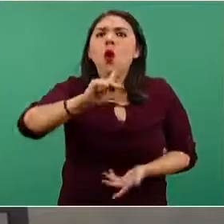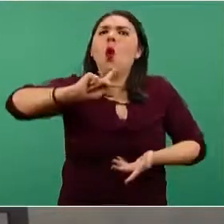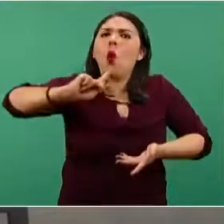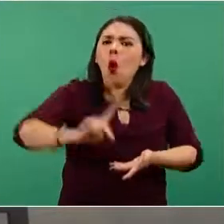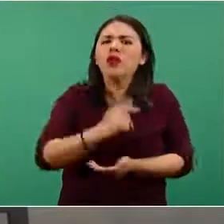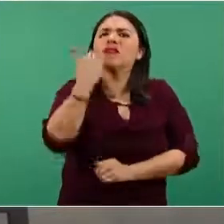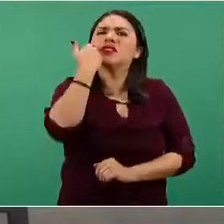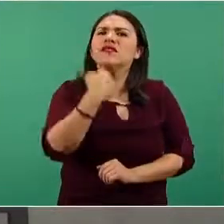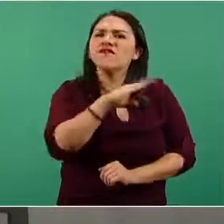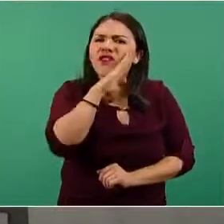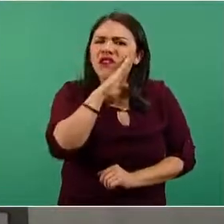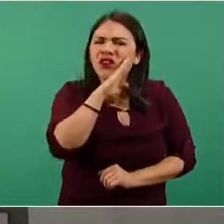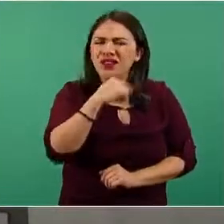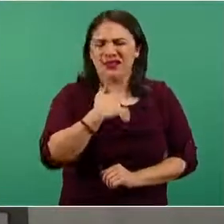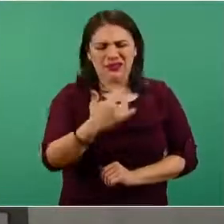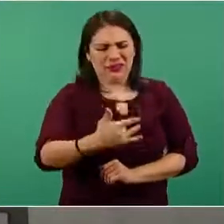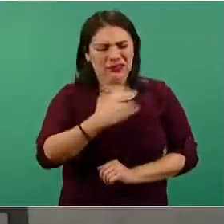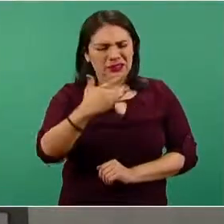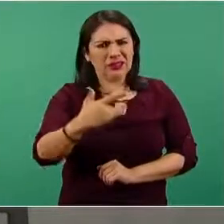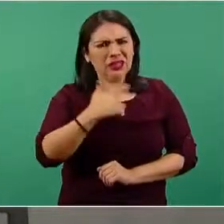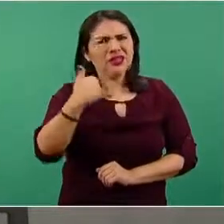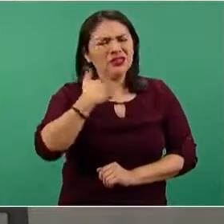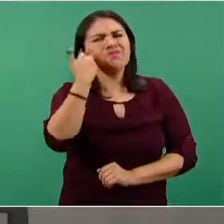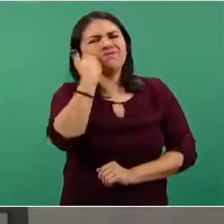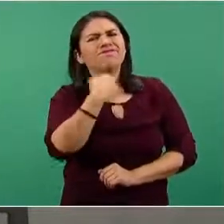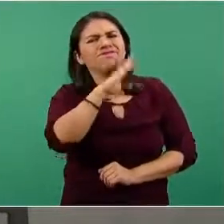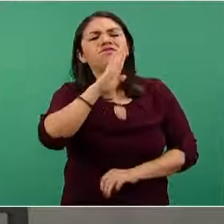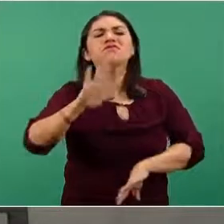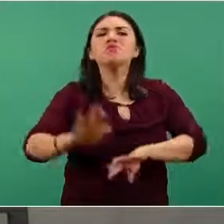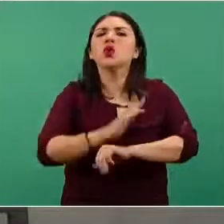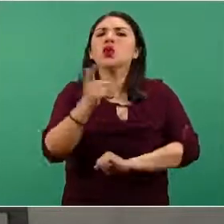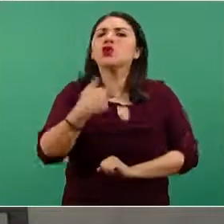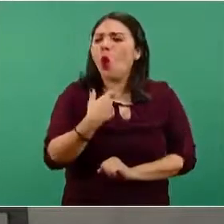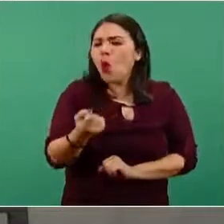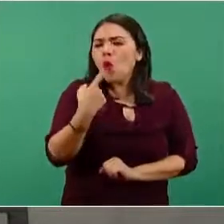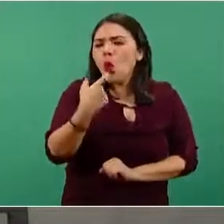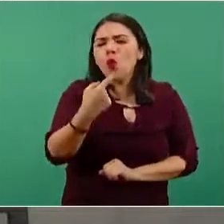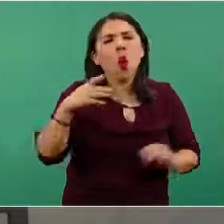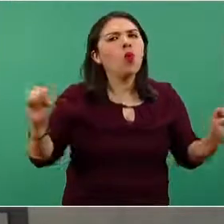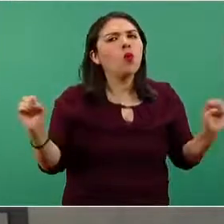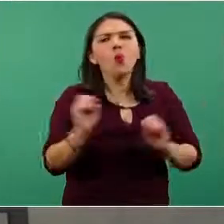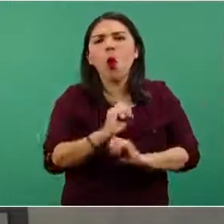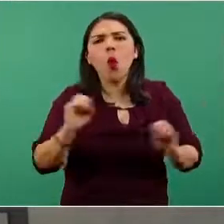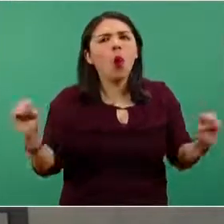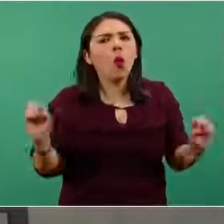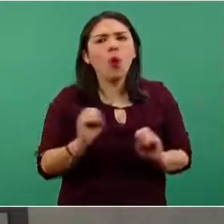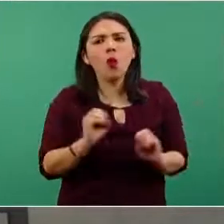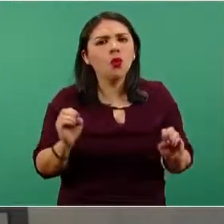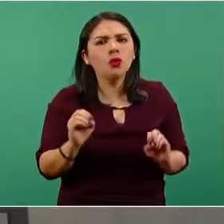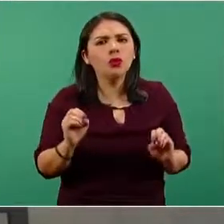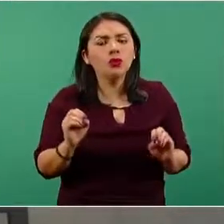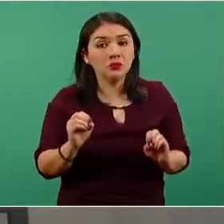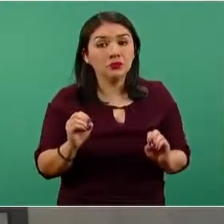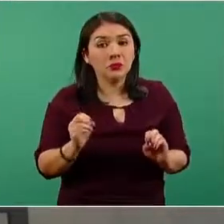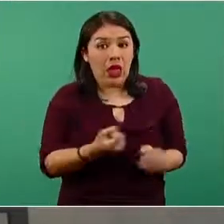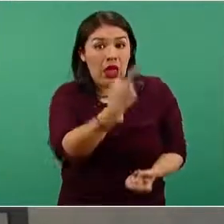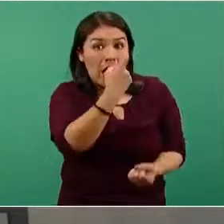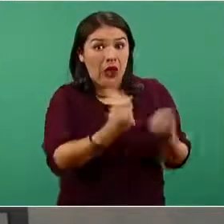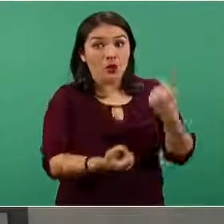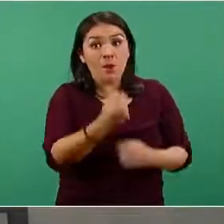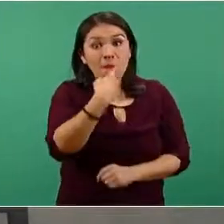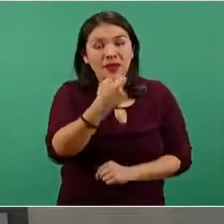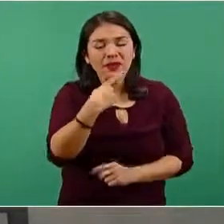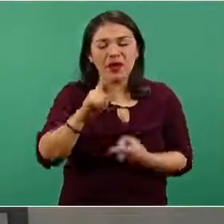fiebre. Me pude percatar que tenía fiebre porque no tomé medicamento alguno. Ciertos medicamentos